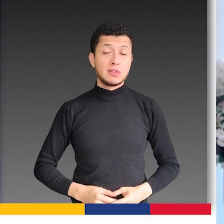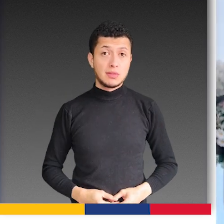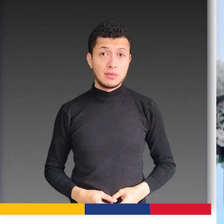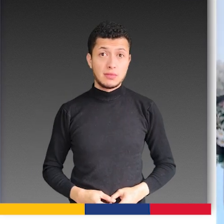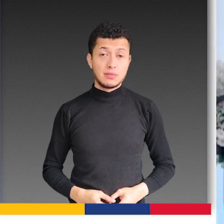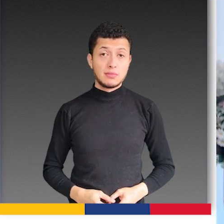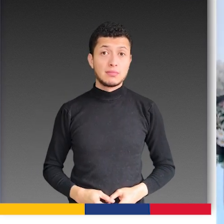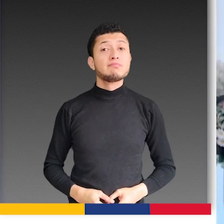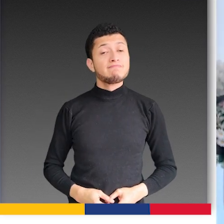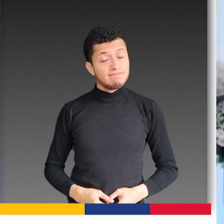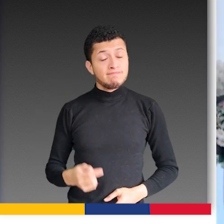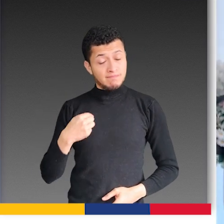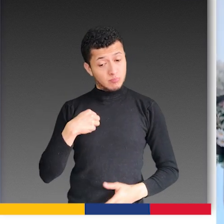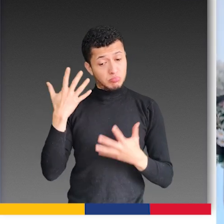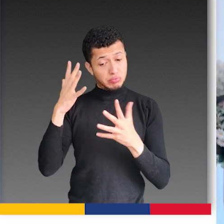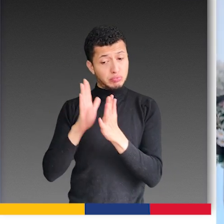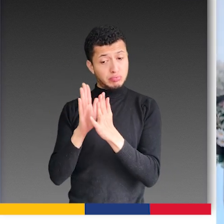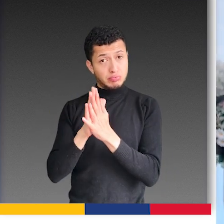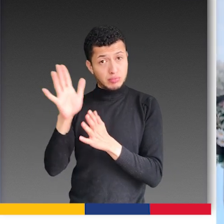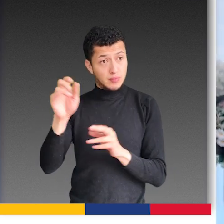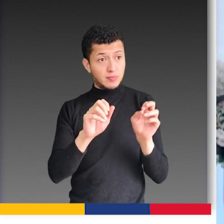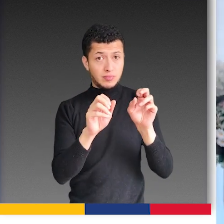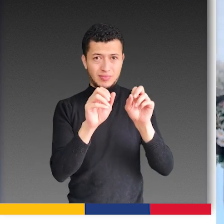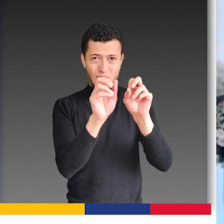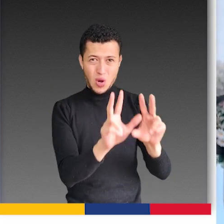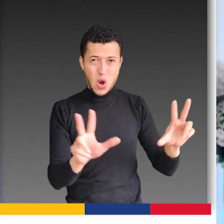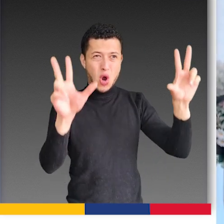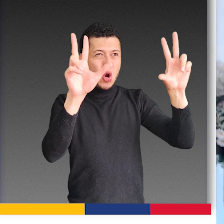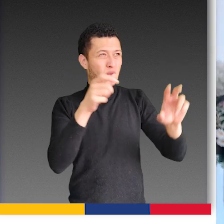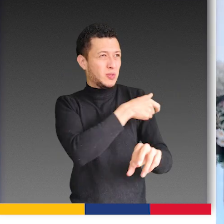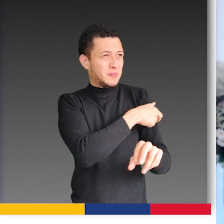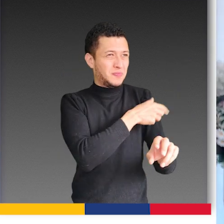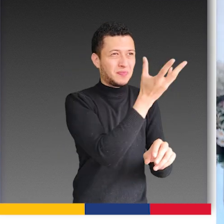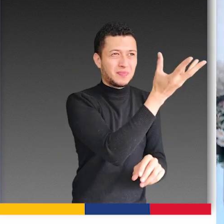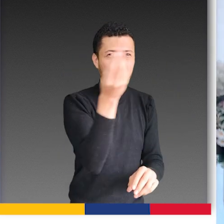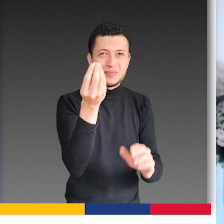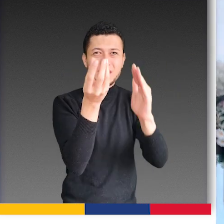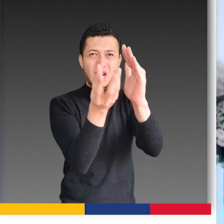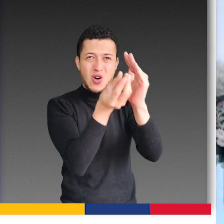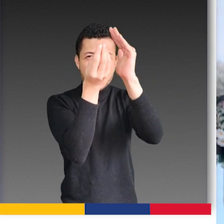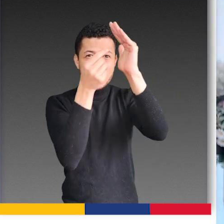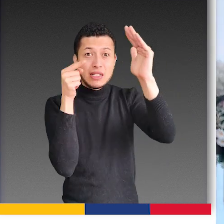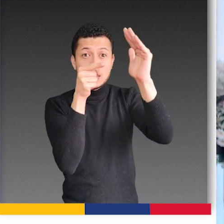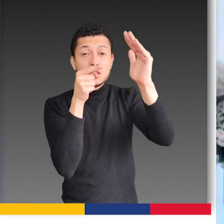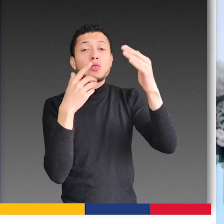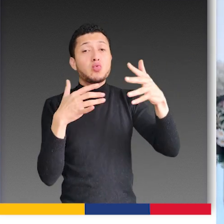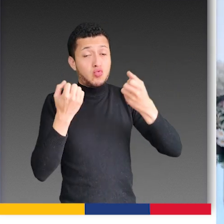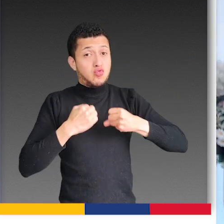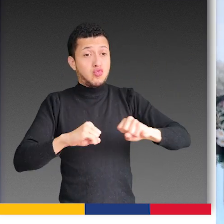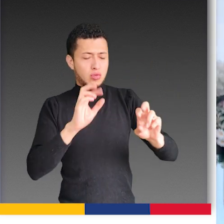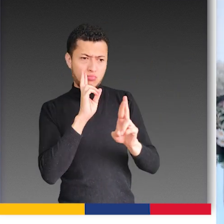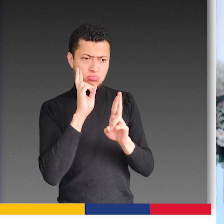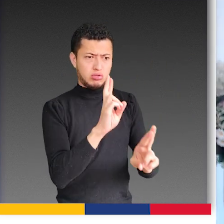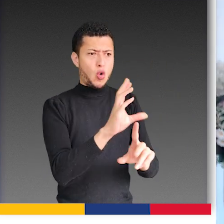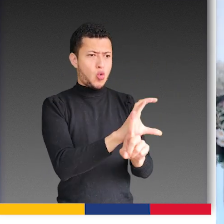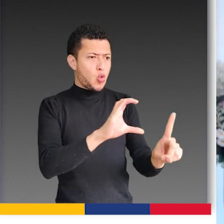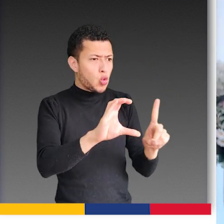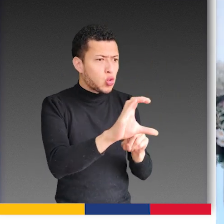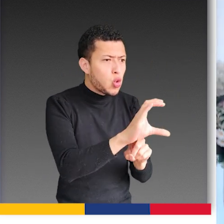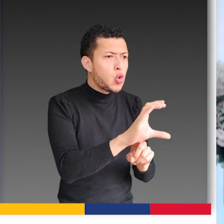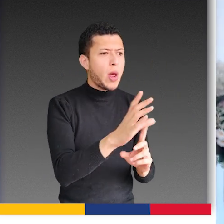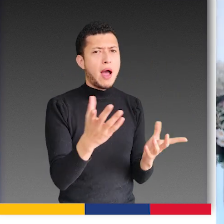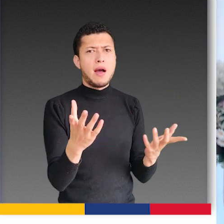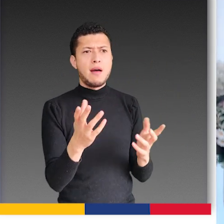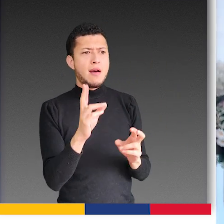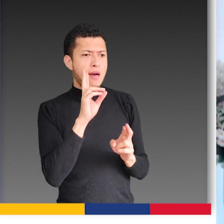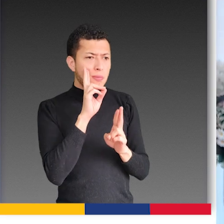siendo discriminador. Yo celebro el esfuerzo que ha venido haciendo la UNESCO